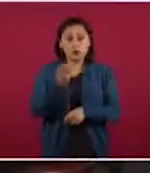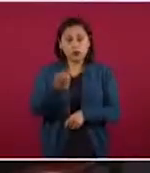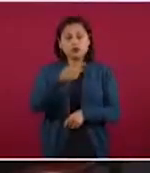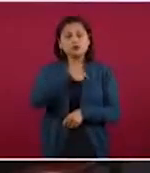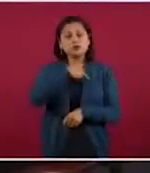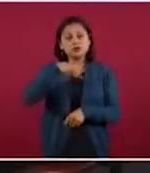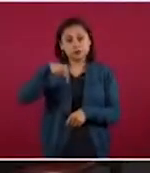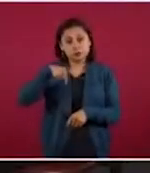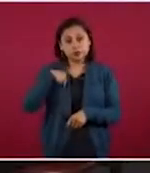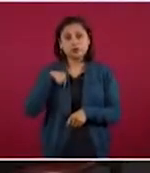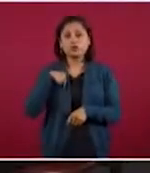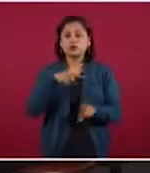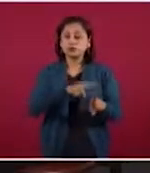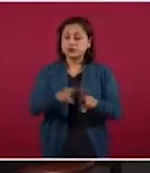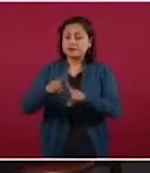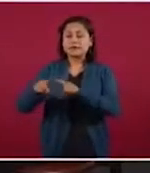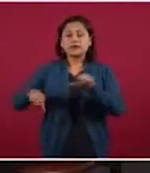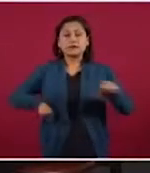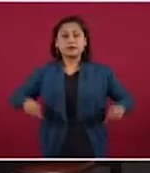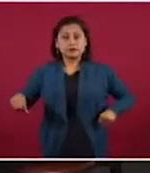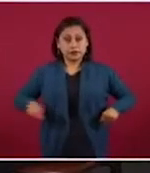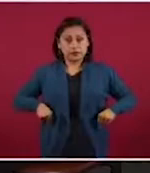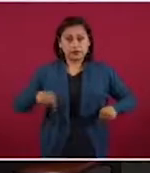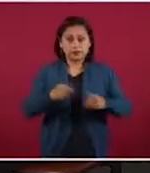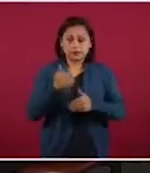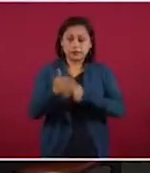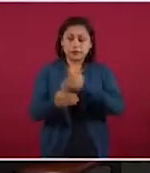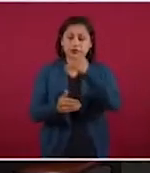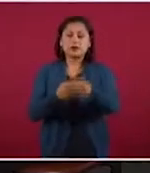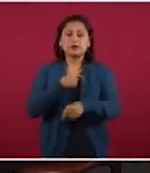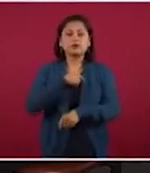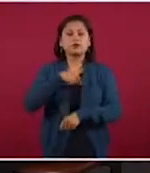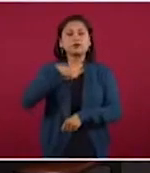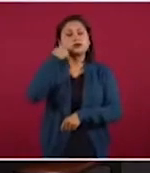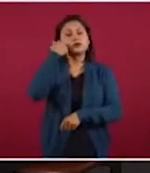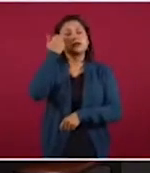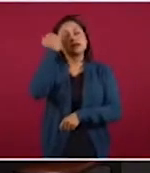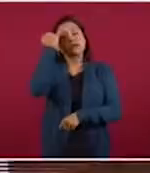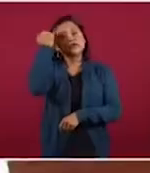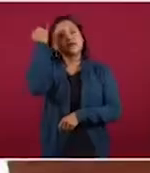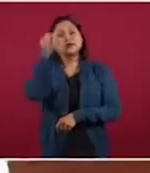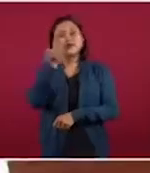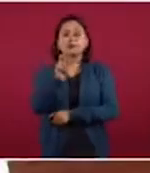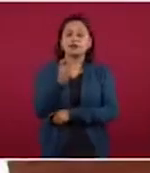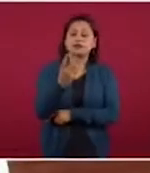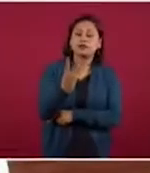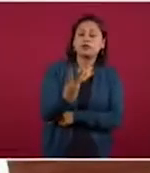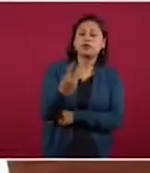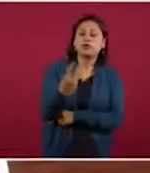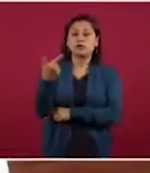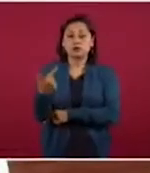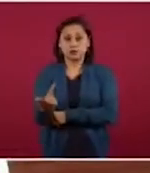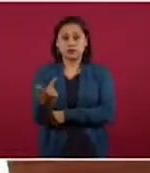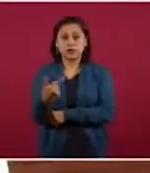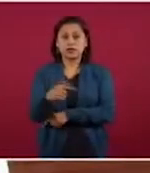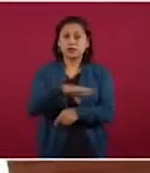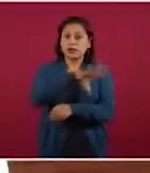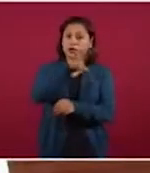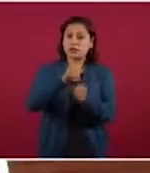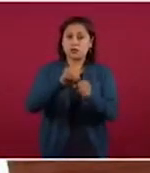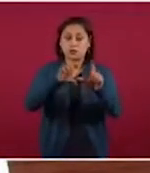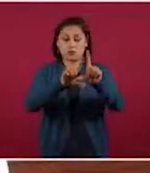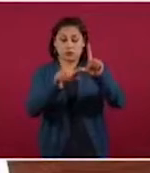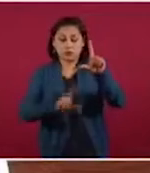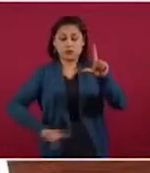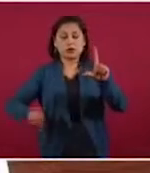estos servicios que queremos que sean 24/7 para todas las mujeres en todo el territorio mexicano. Le hemos